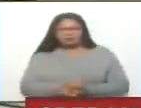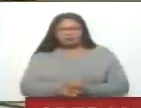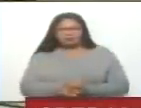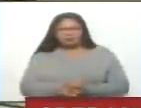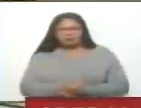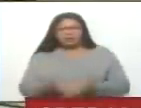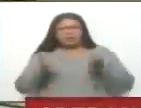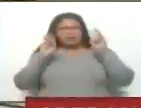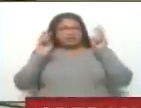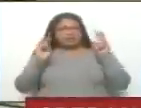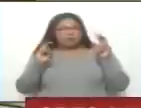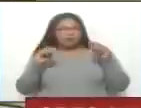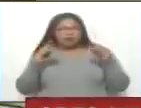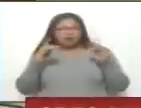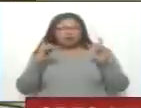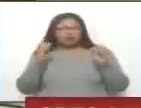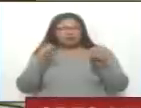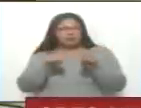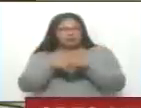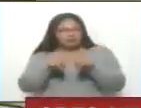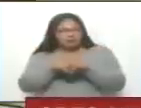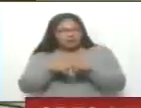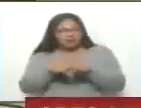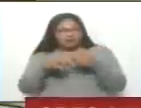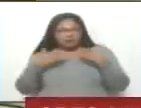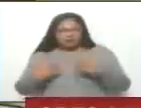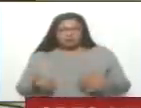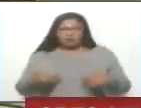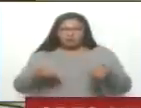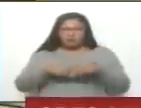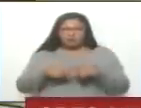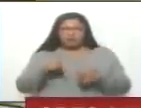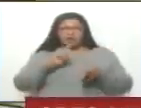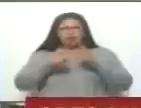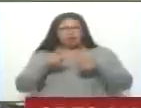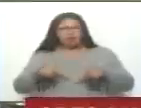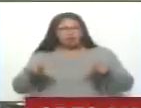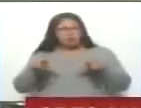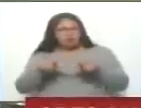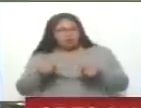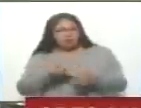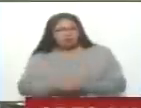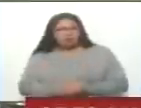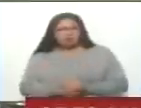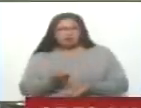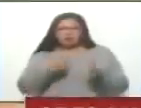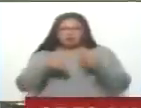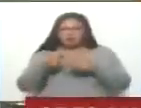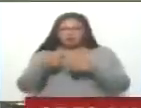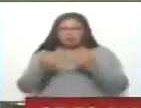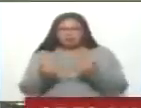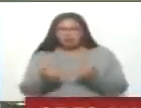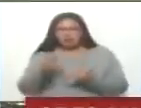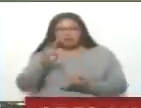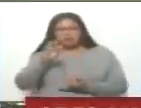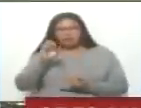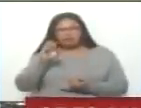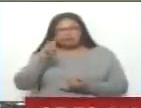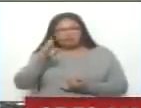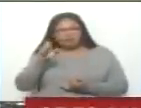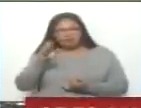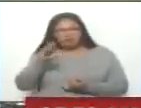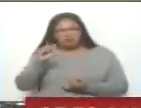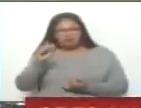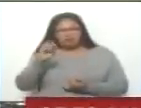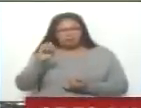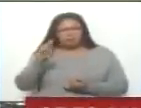calzado y vestido. Pero también debemos decir que hay sectores de Consecomercio y de Cedecámara que hay que llamarlos